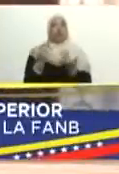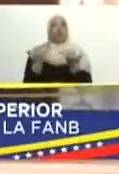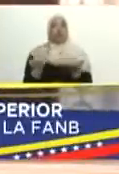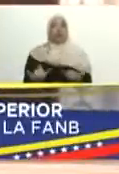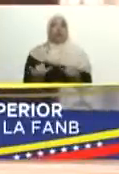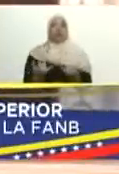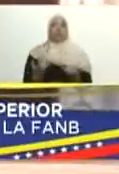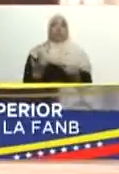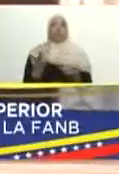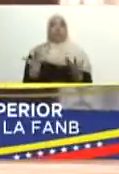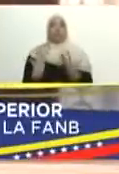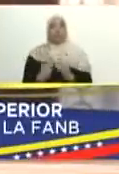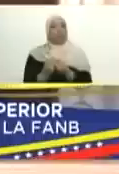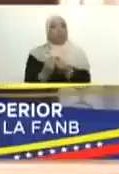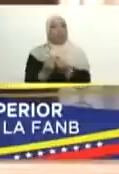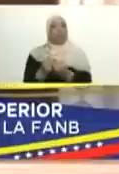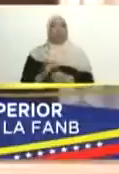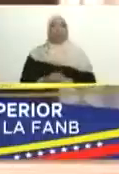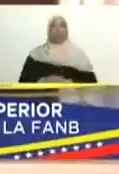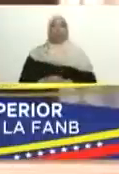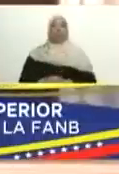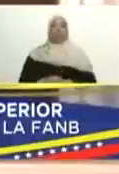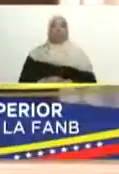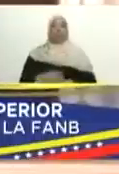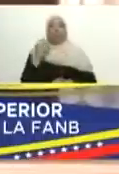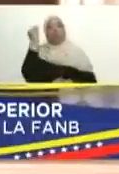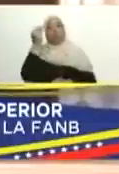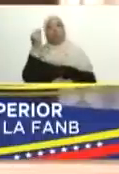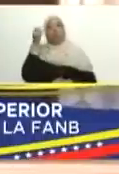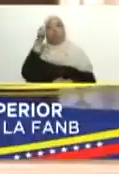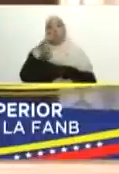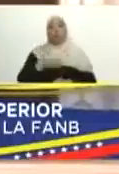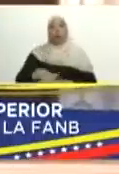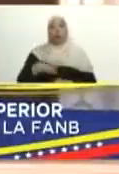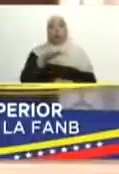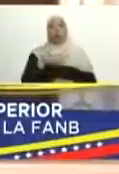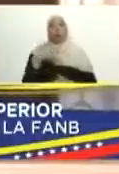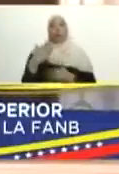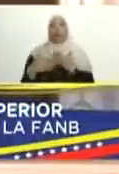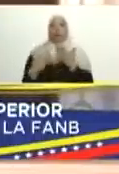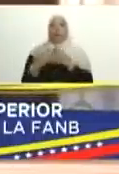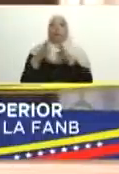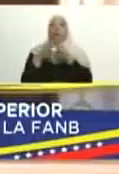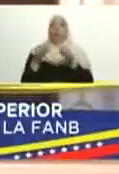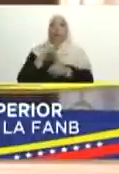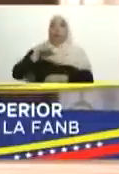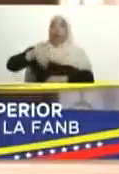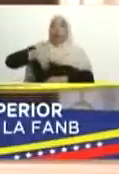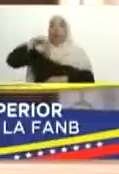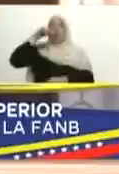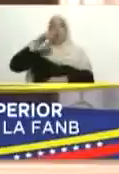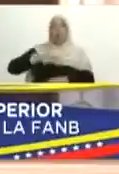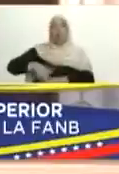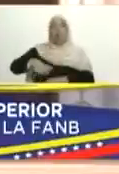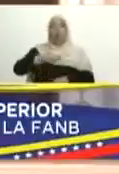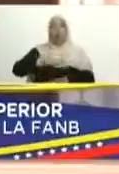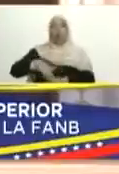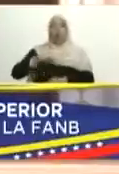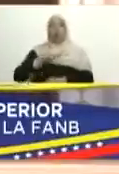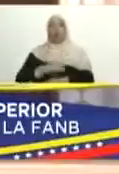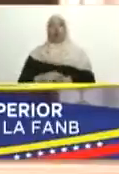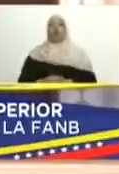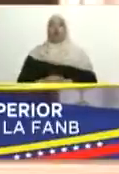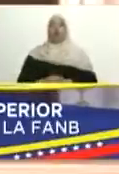importante, bueno, yo le pido a nuestro pueblo, a todo nuestro pueblo, oído, oído,